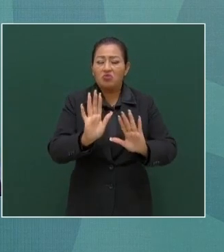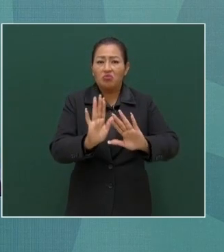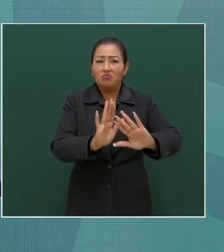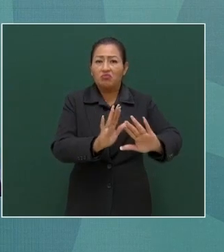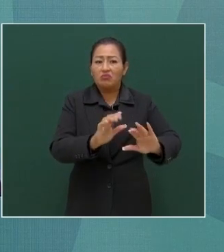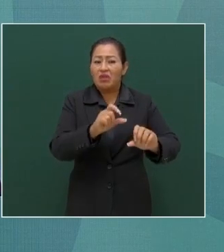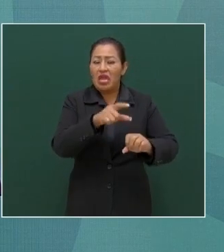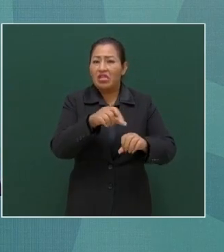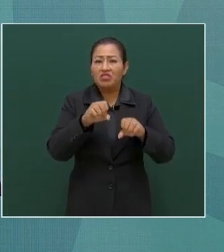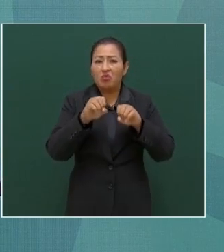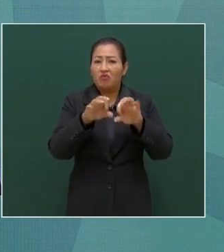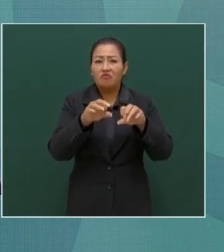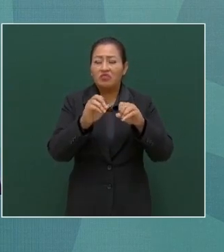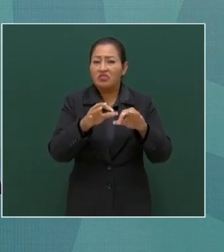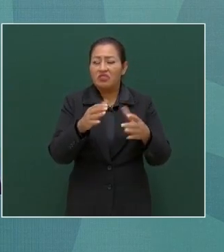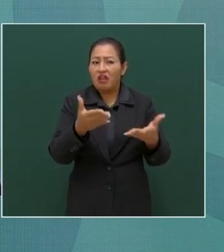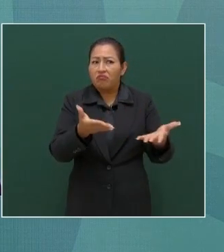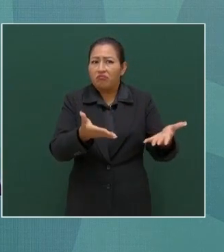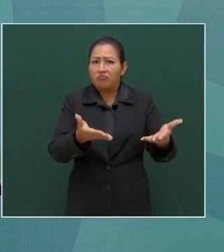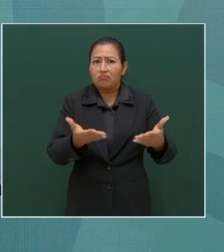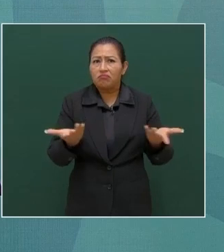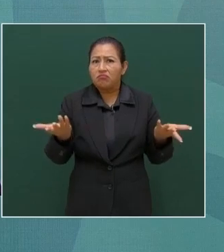esa oficina,